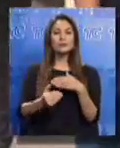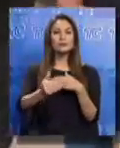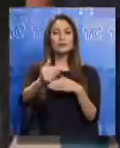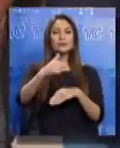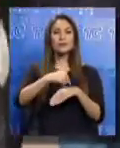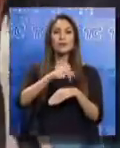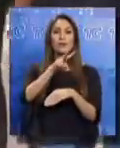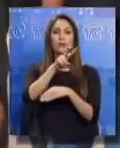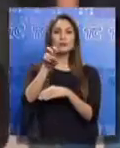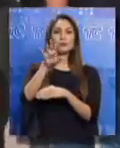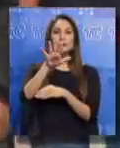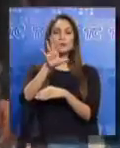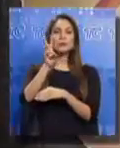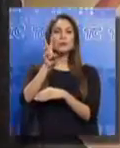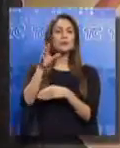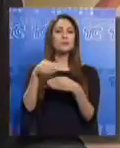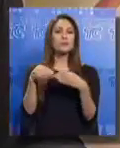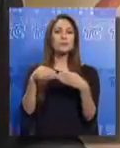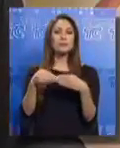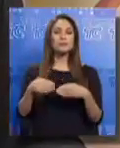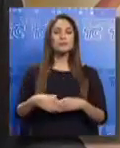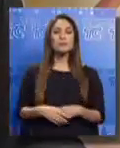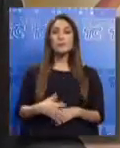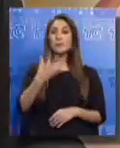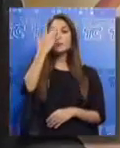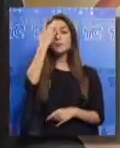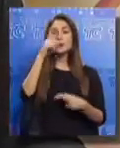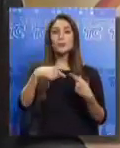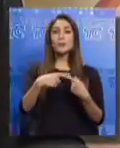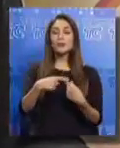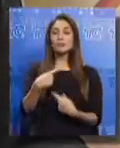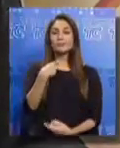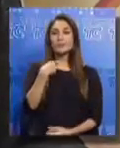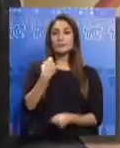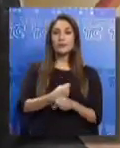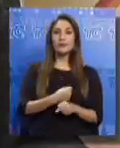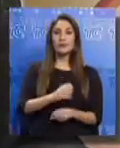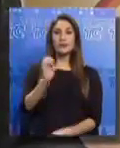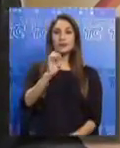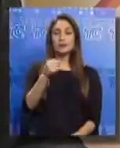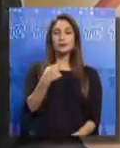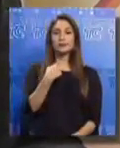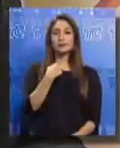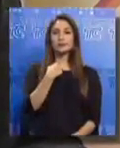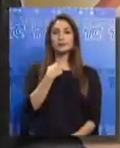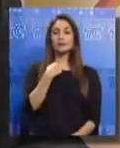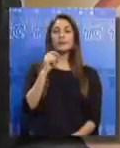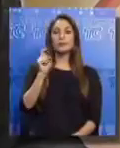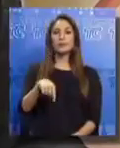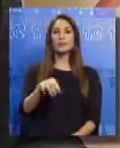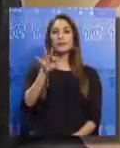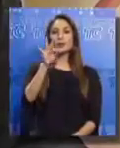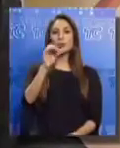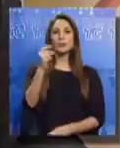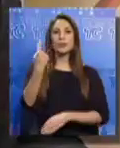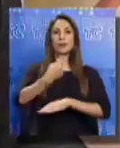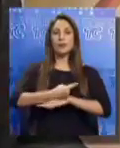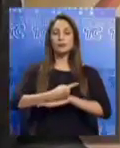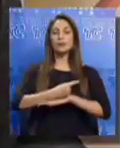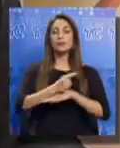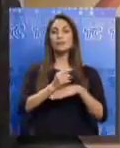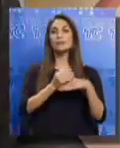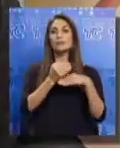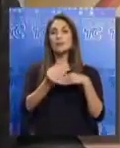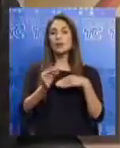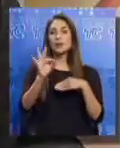tiempo $256. Porque quienes perdieron empleo en enero tienen ya los 90 días y el día 91